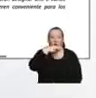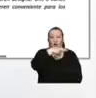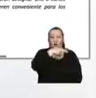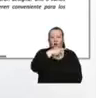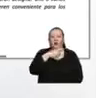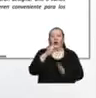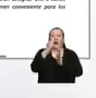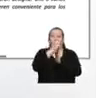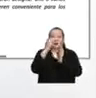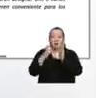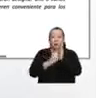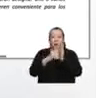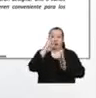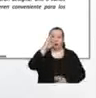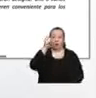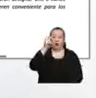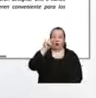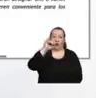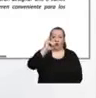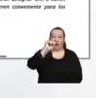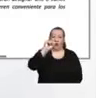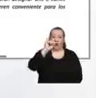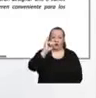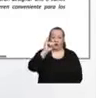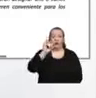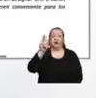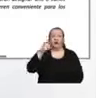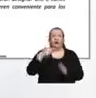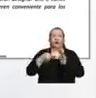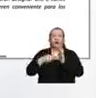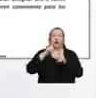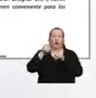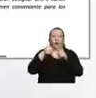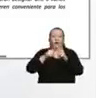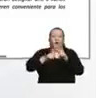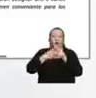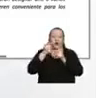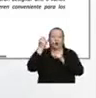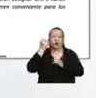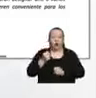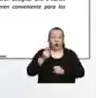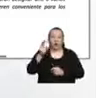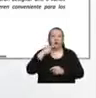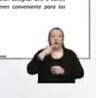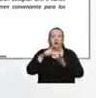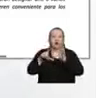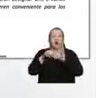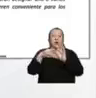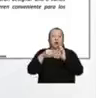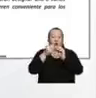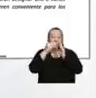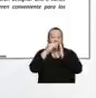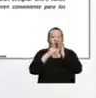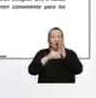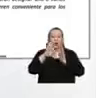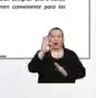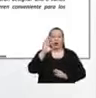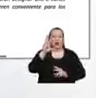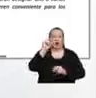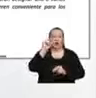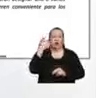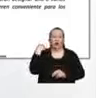vannis y los de conformación de la fundación dice literal efe los beneficiarios no tendrán derecho a disolver la fundación